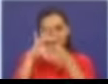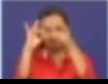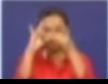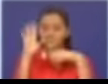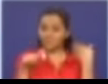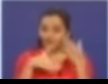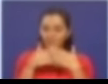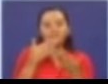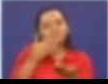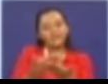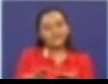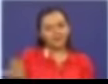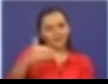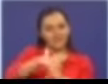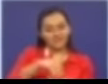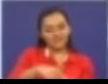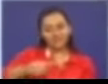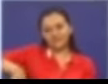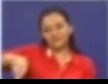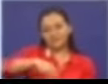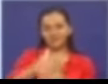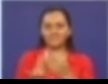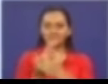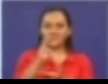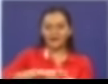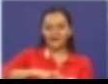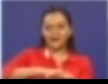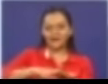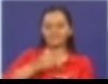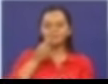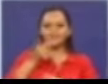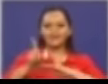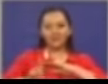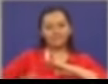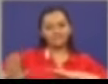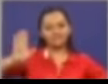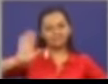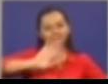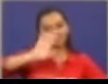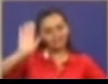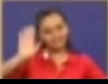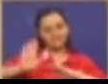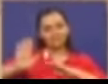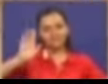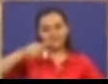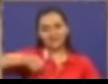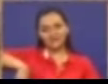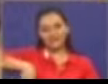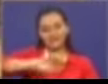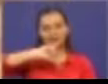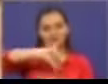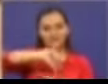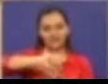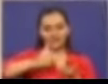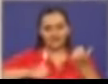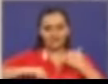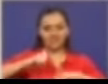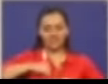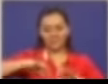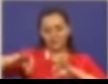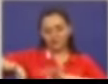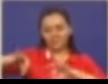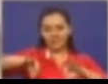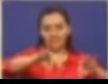agradeciéndoles una vez más esta magnífica reunión, declaro inaugurado este centro científico de